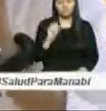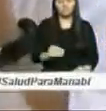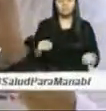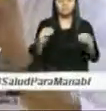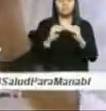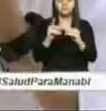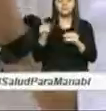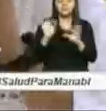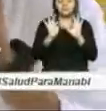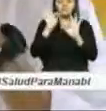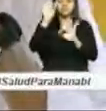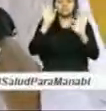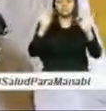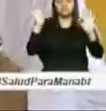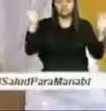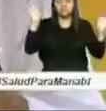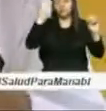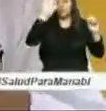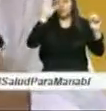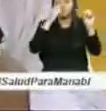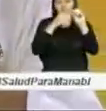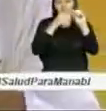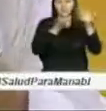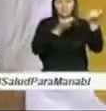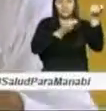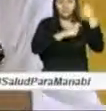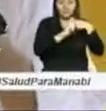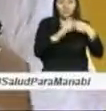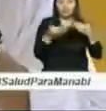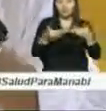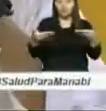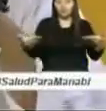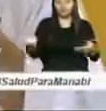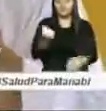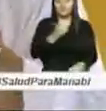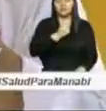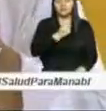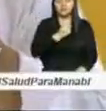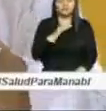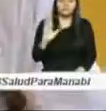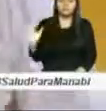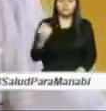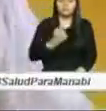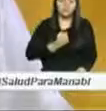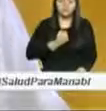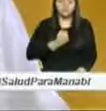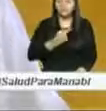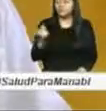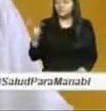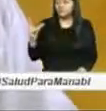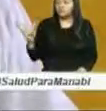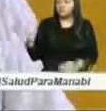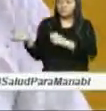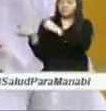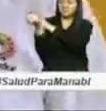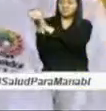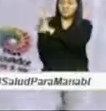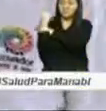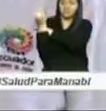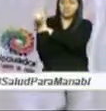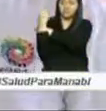a variables objetivas, ventas, activos, patrimonios, etcétera. Efectivamente, no